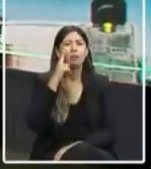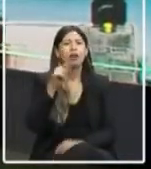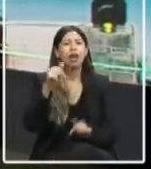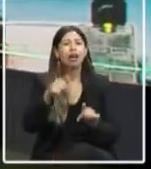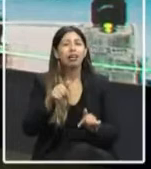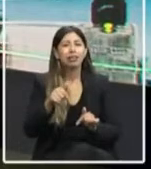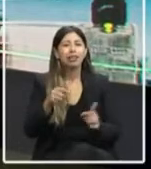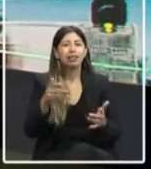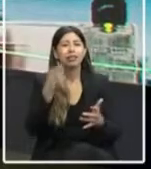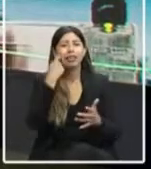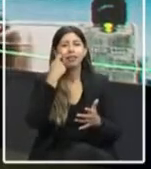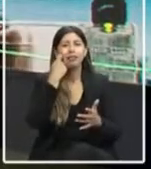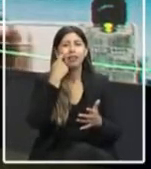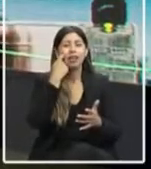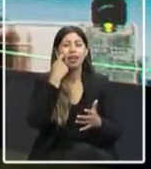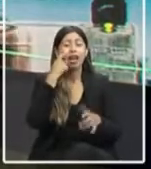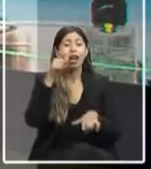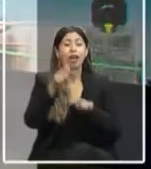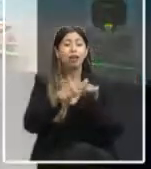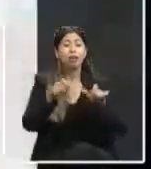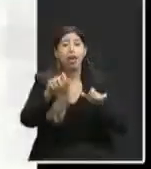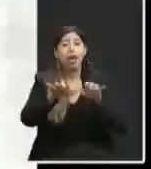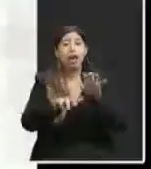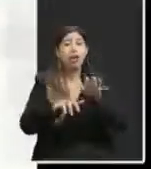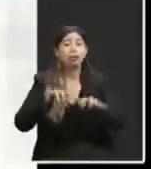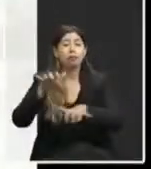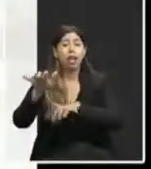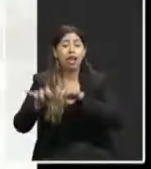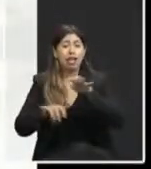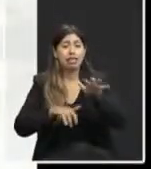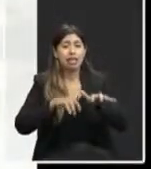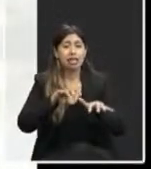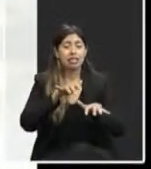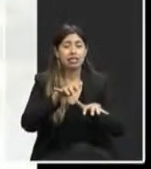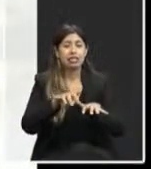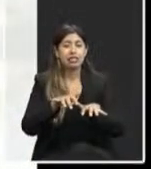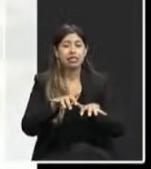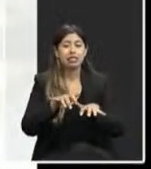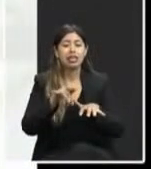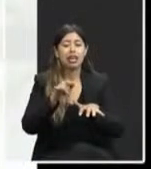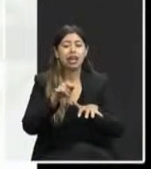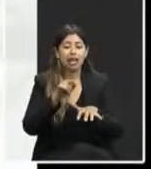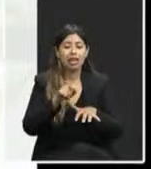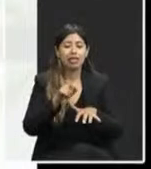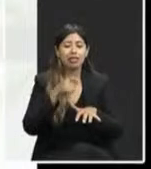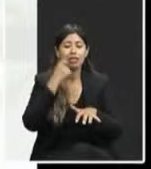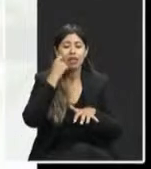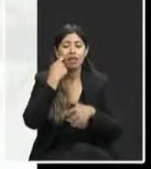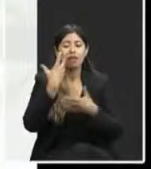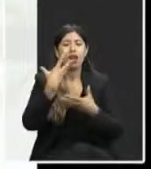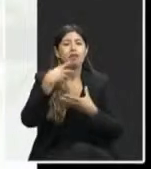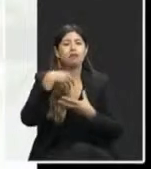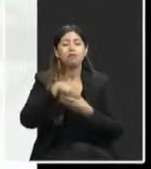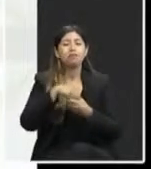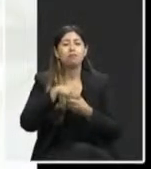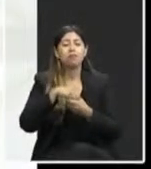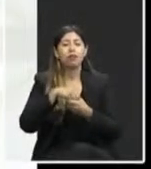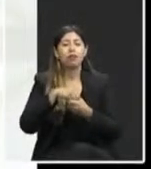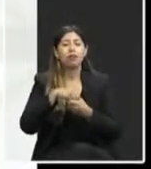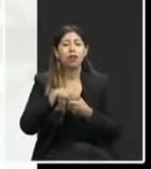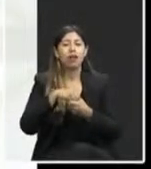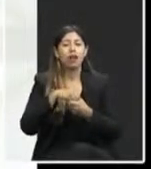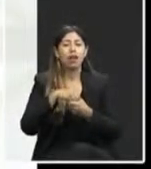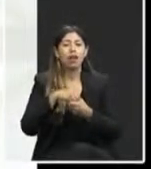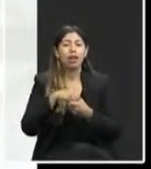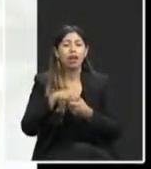la explotación de las especies es algo que es inherente a la presión ejercida